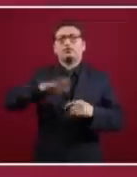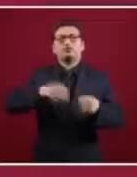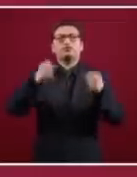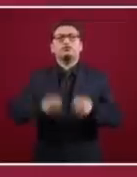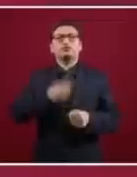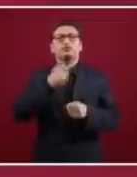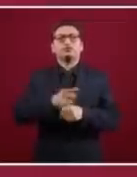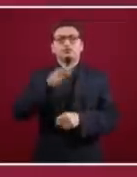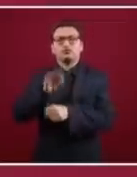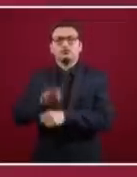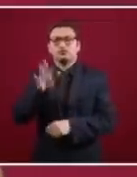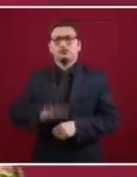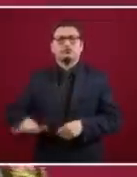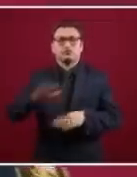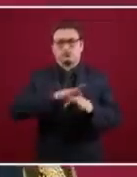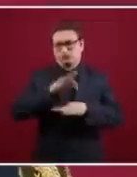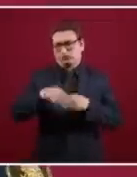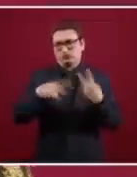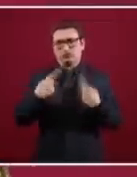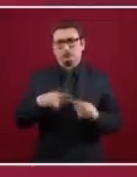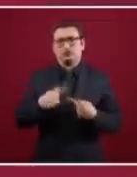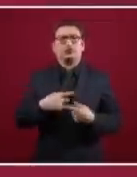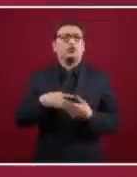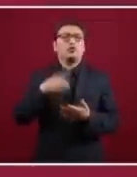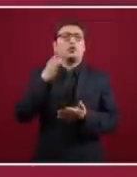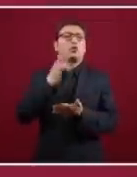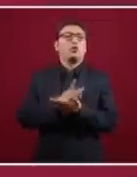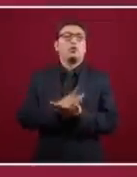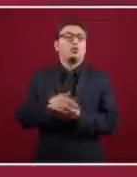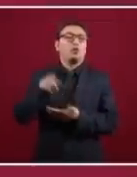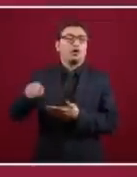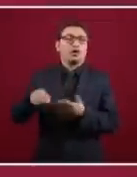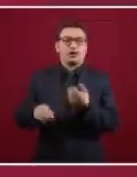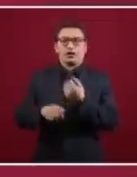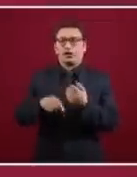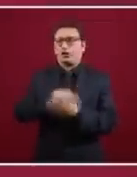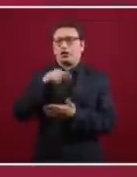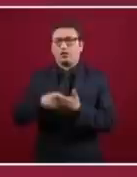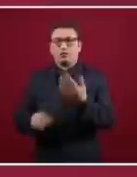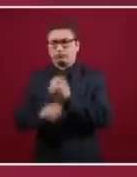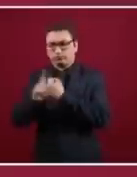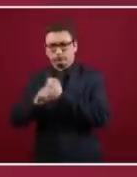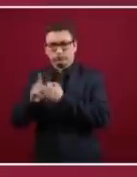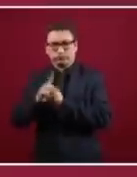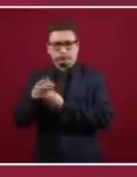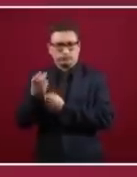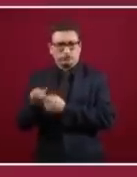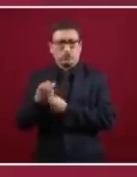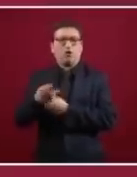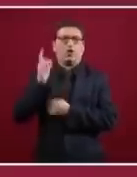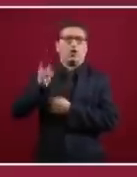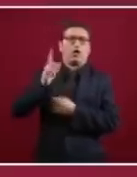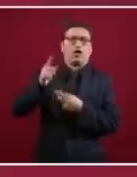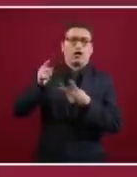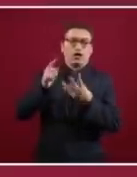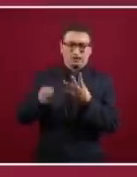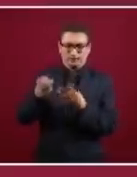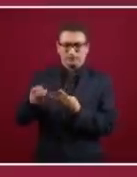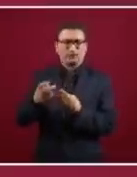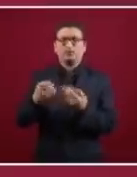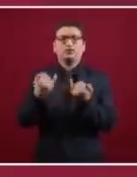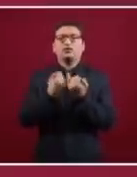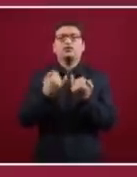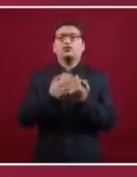para la población no nada más en donde sucedieron estos hechos o dónde están estas amenazas esa es la estrategia